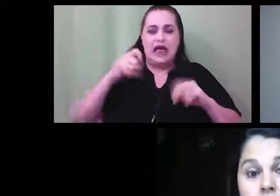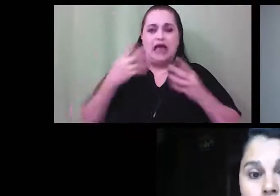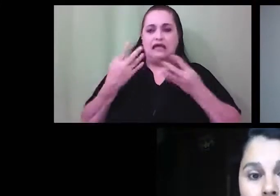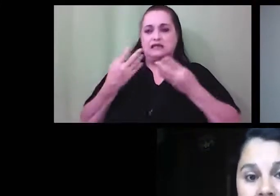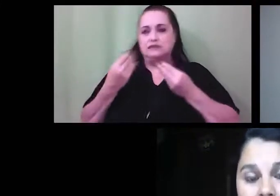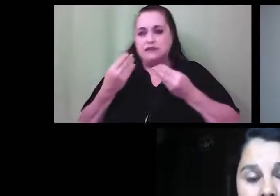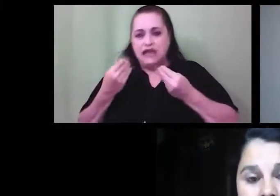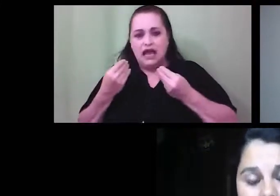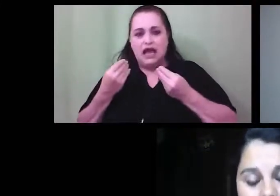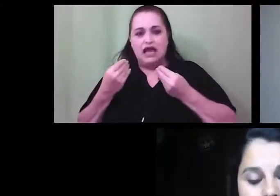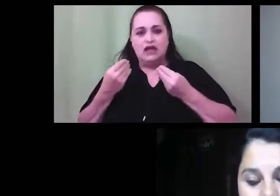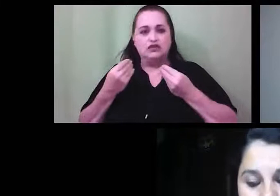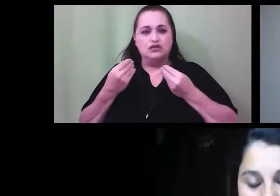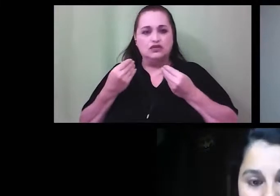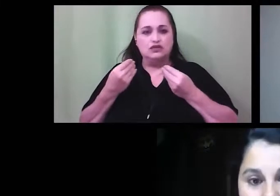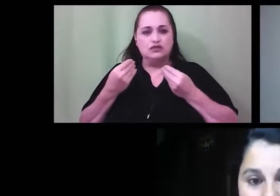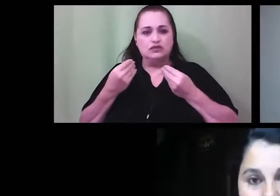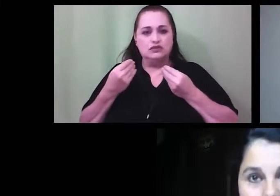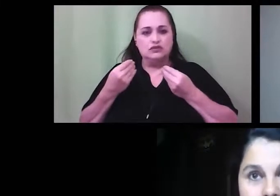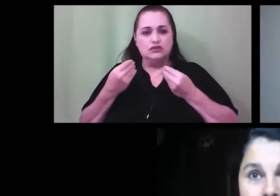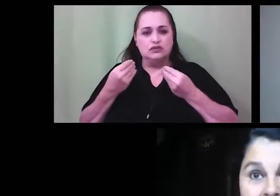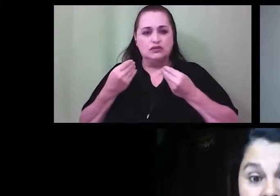miedos, nuestras